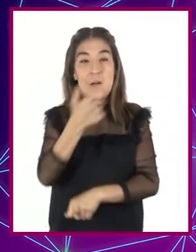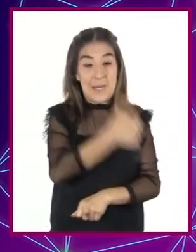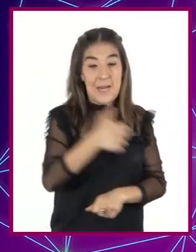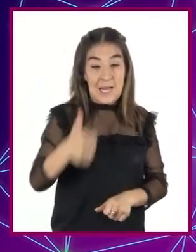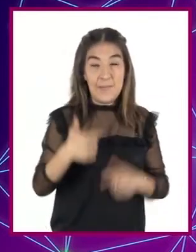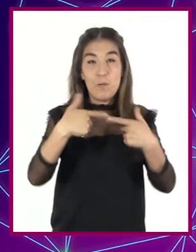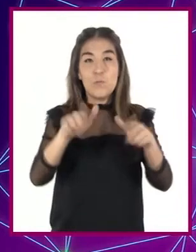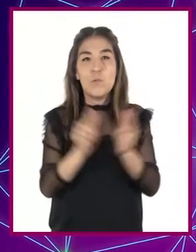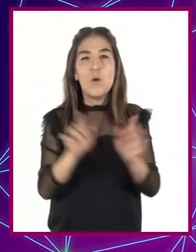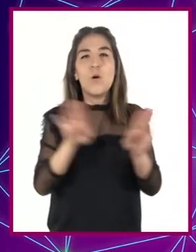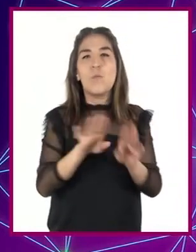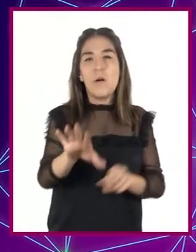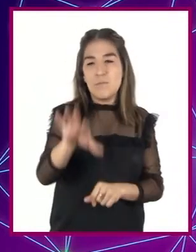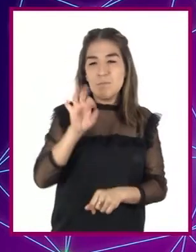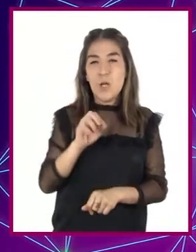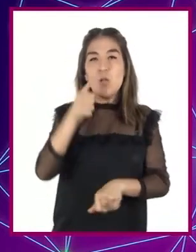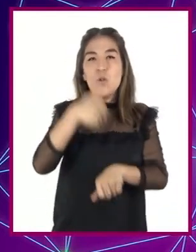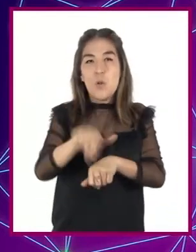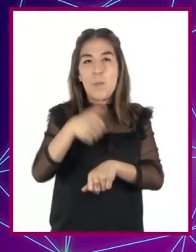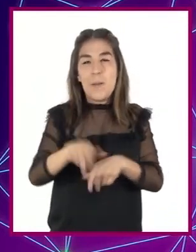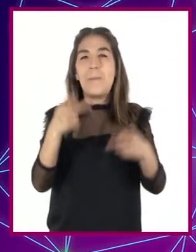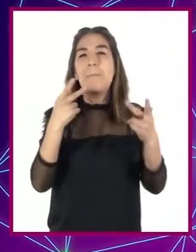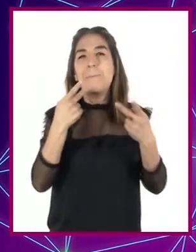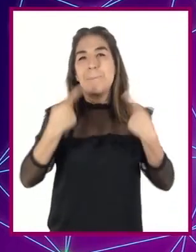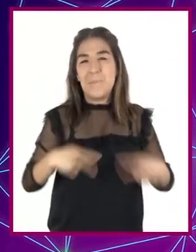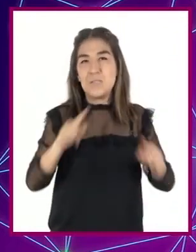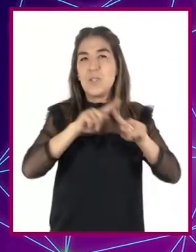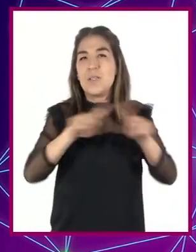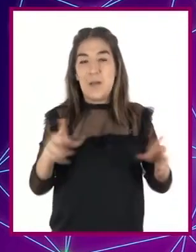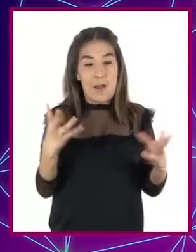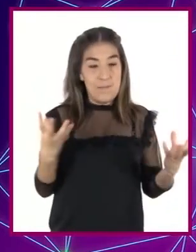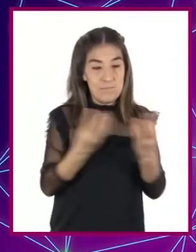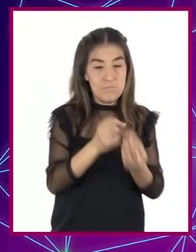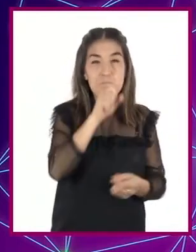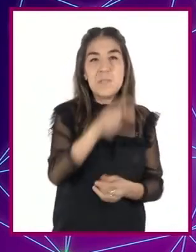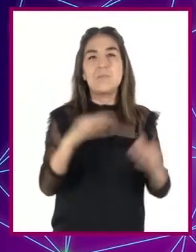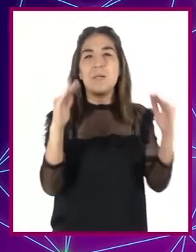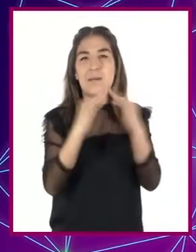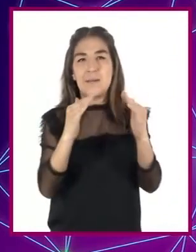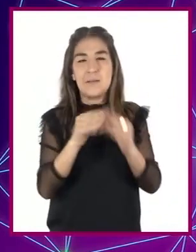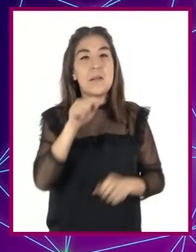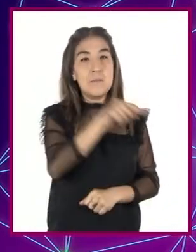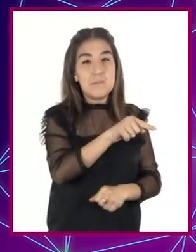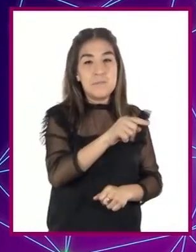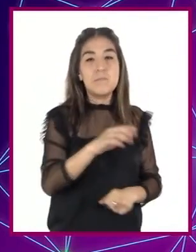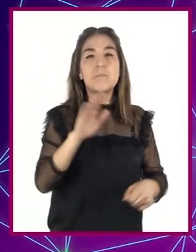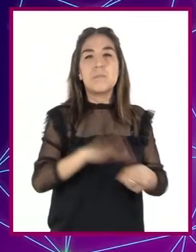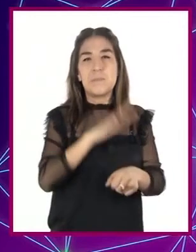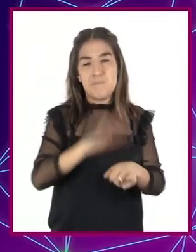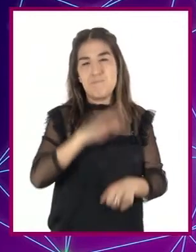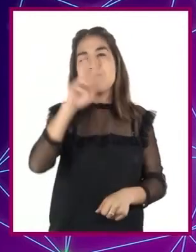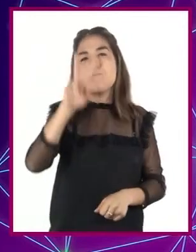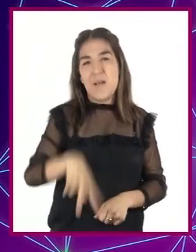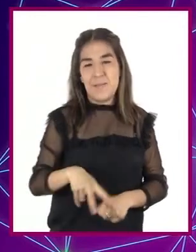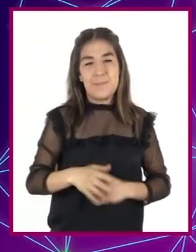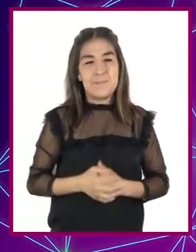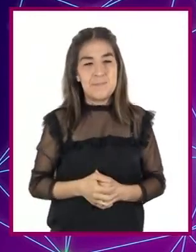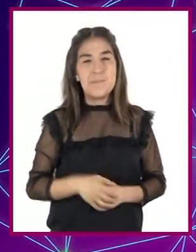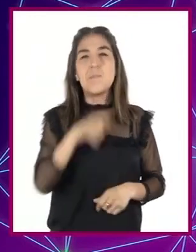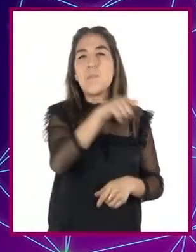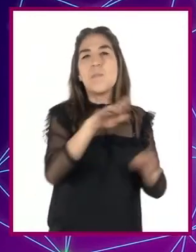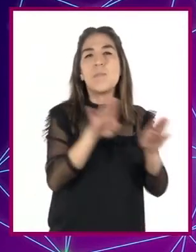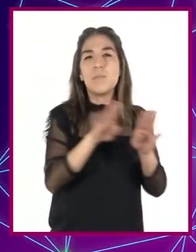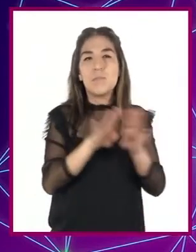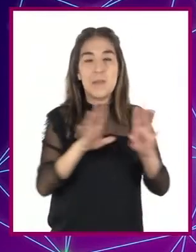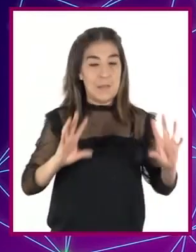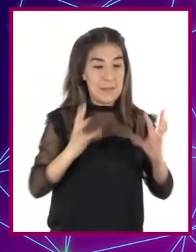corresponde a un intervalo diferente de números de personas que viven en una misma casa. Esta afirmación es verdadera. Se